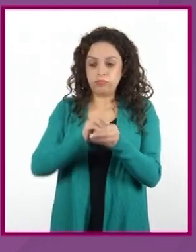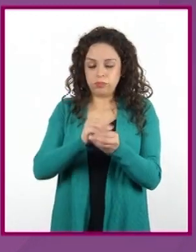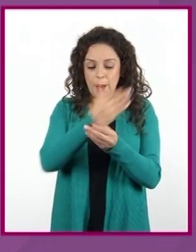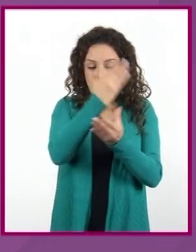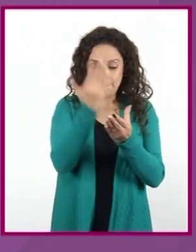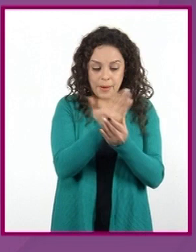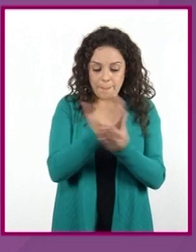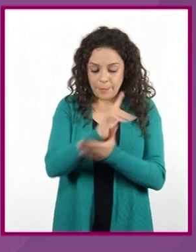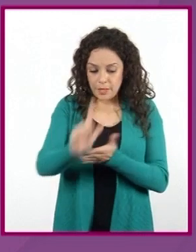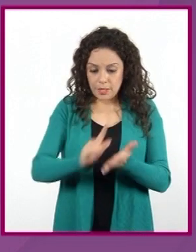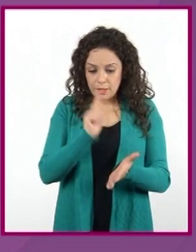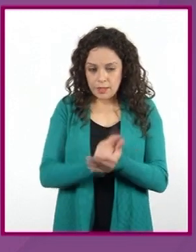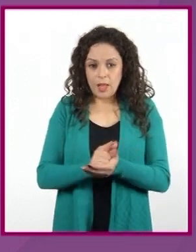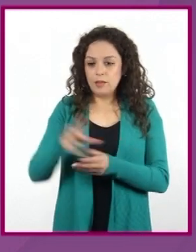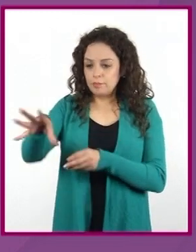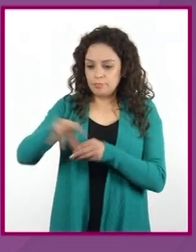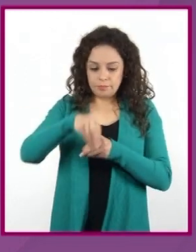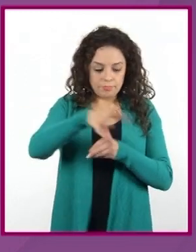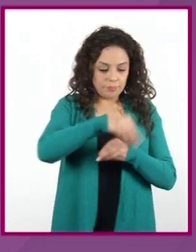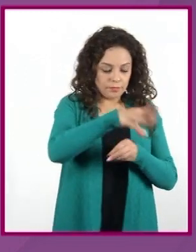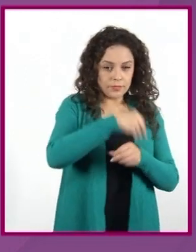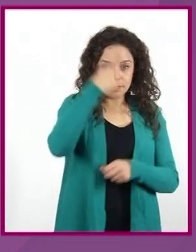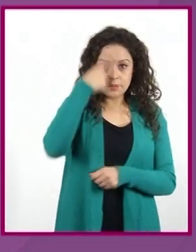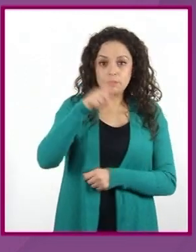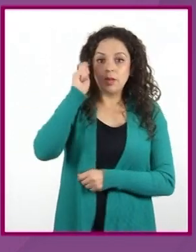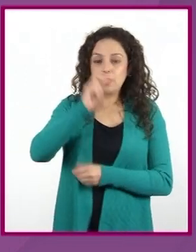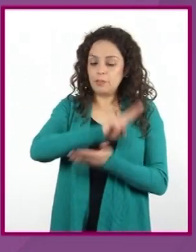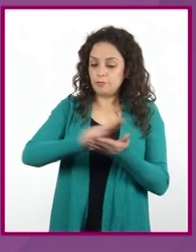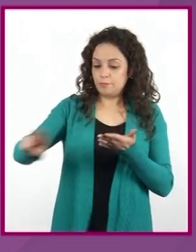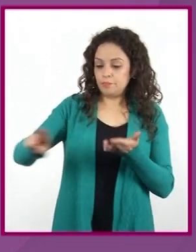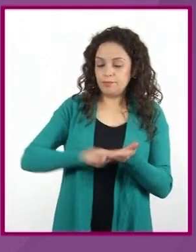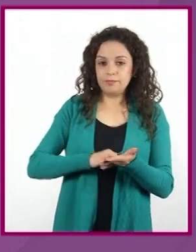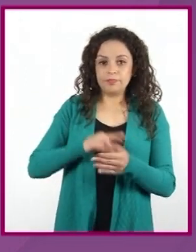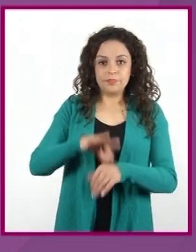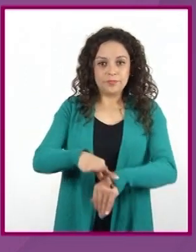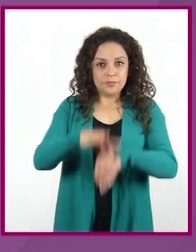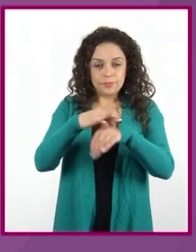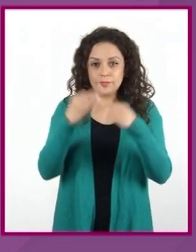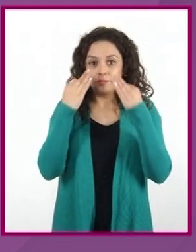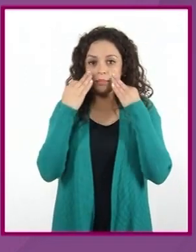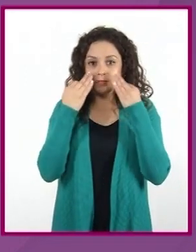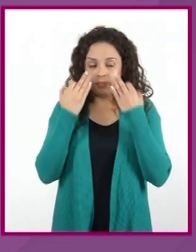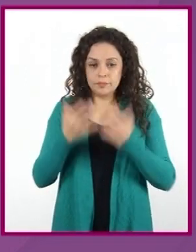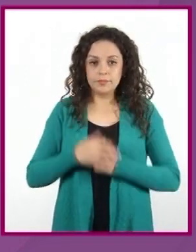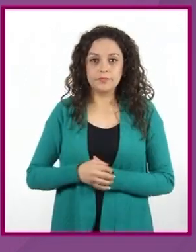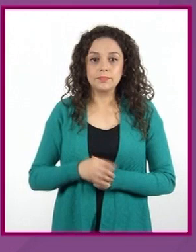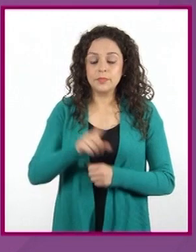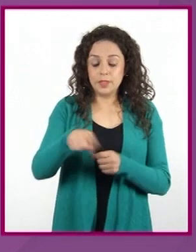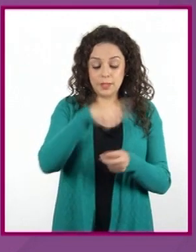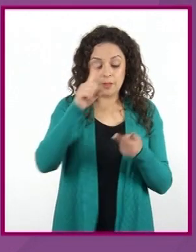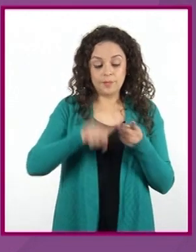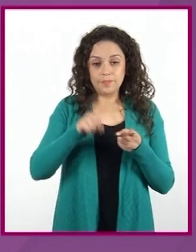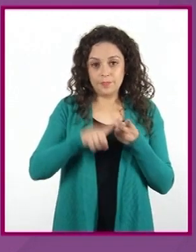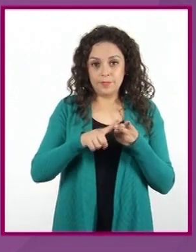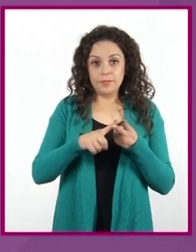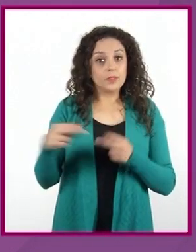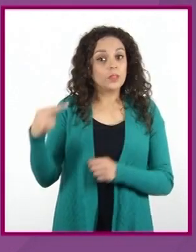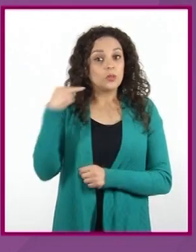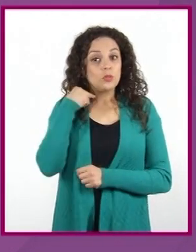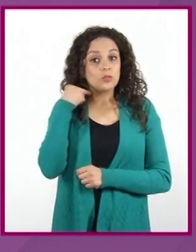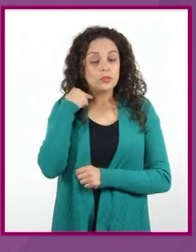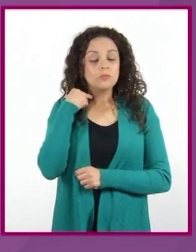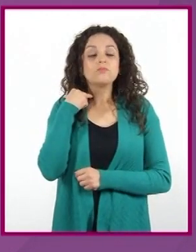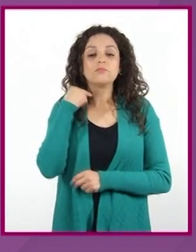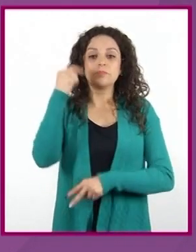ley para su debida firma ante su fe pública. El segundo, cuando el notario